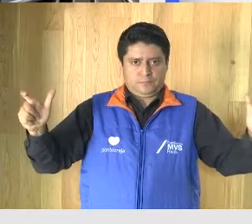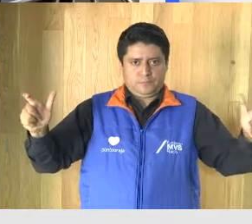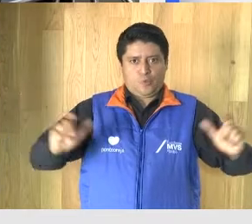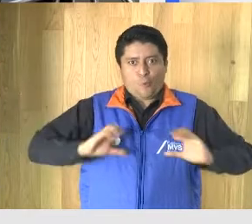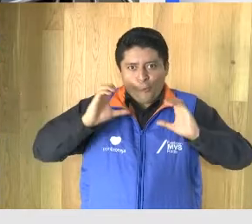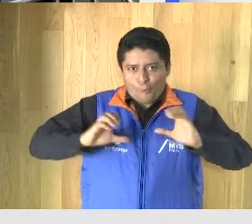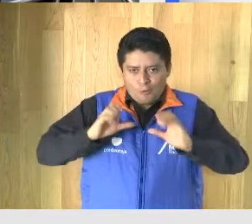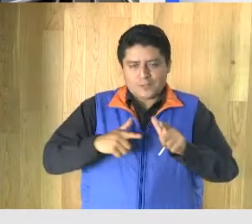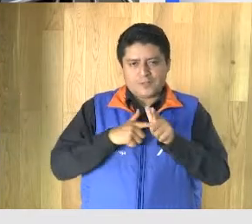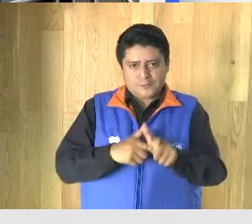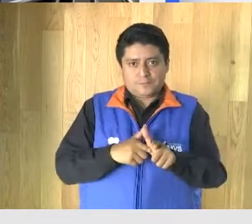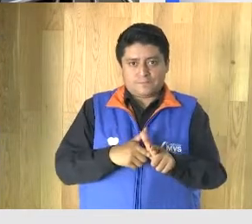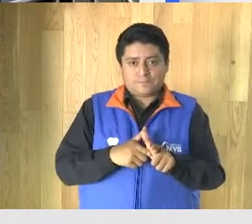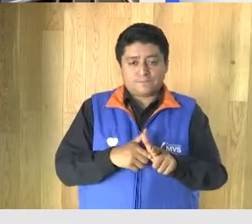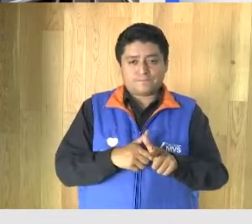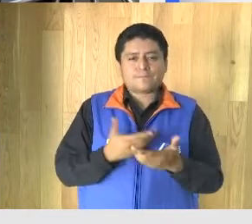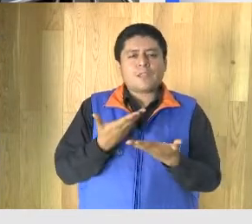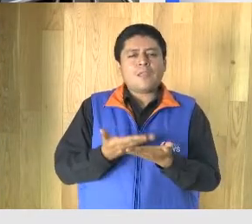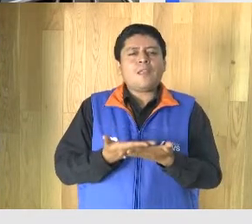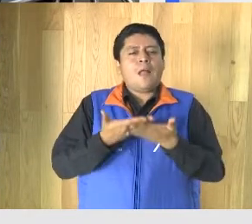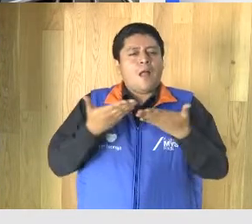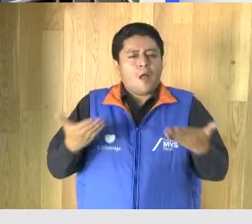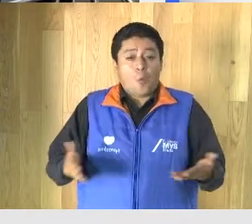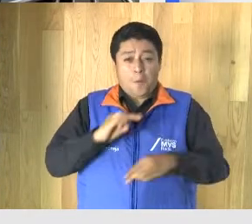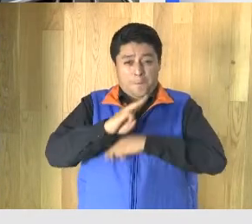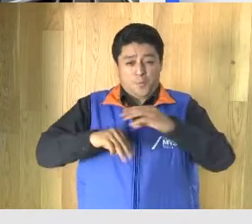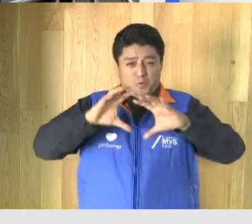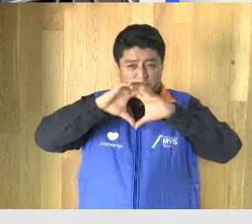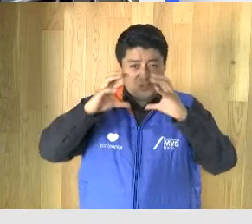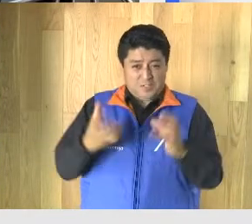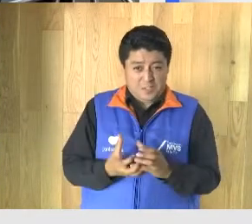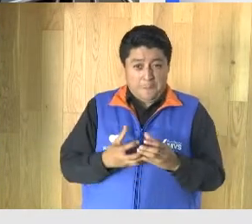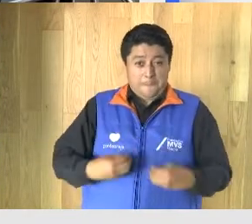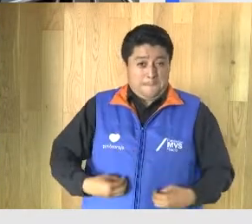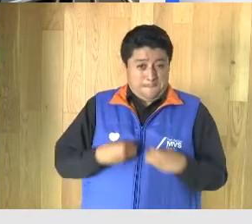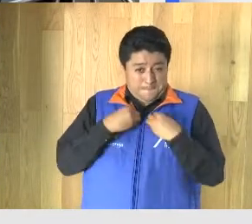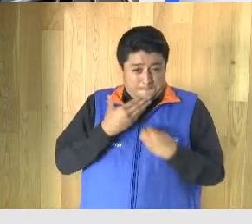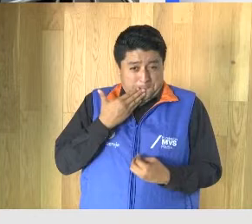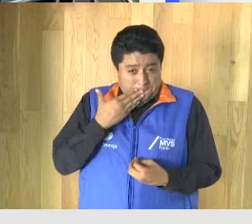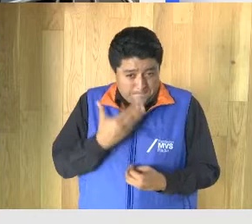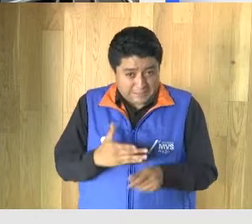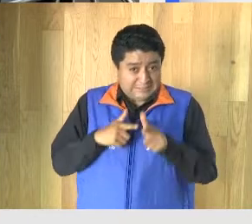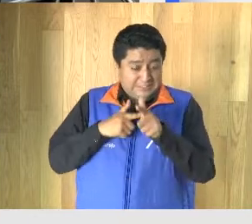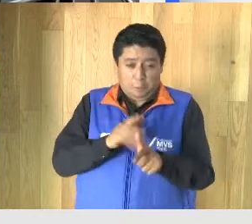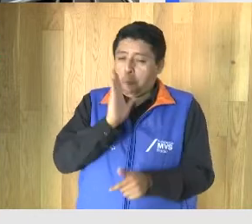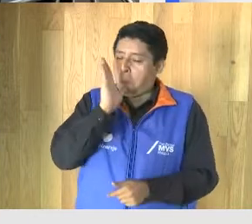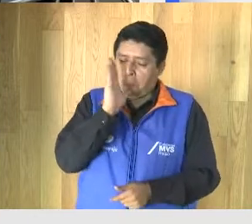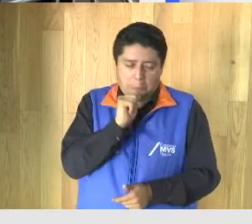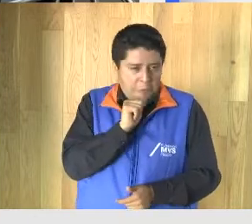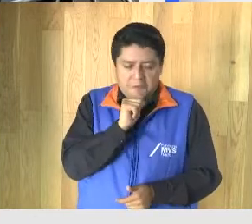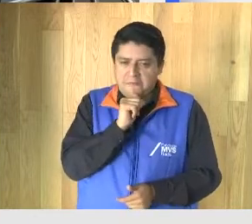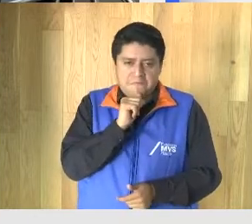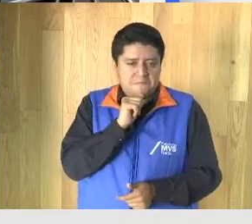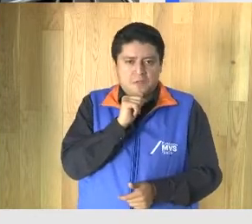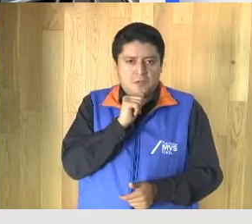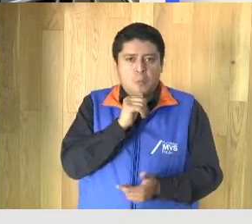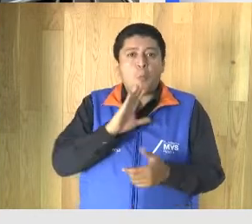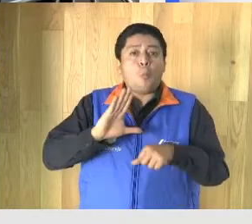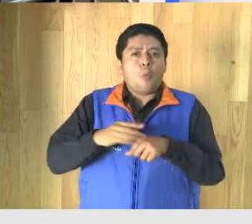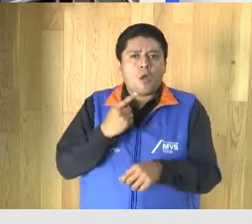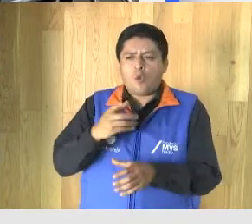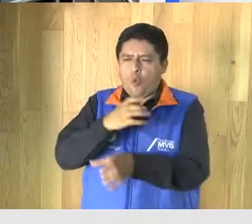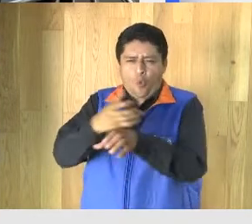totalmente insostenible para el planeta, para la economía y para las personas, ¿no? Estamos, por un lado, extrayendo más